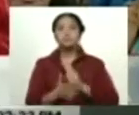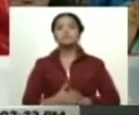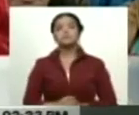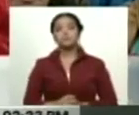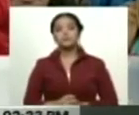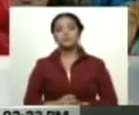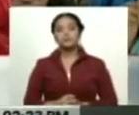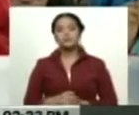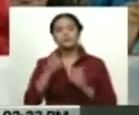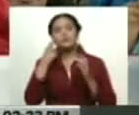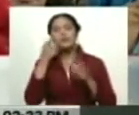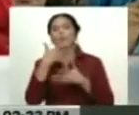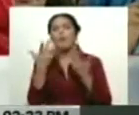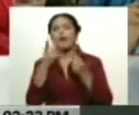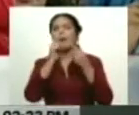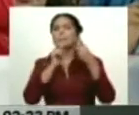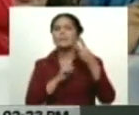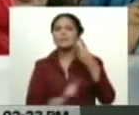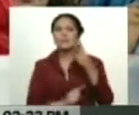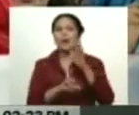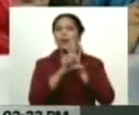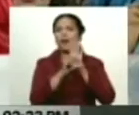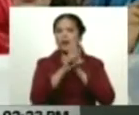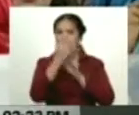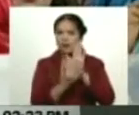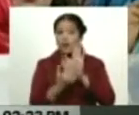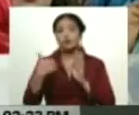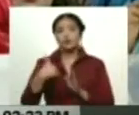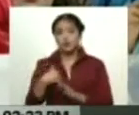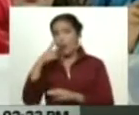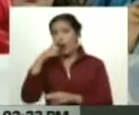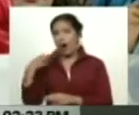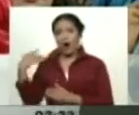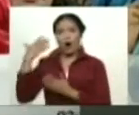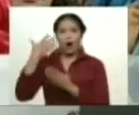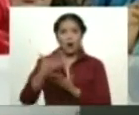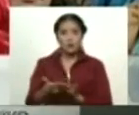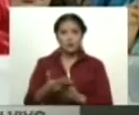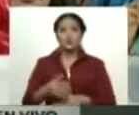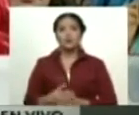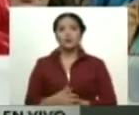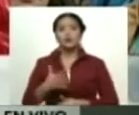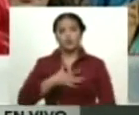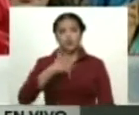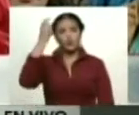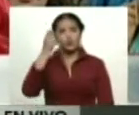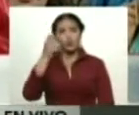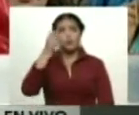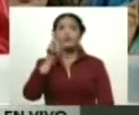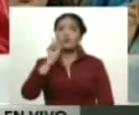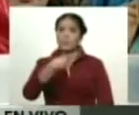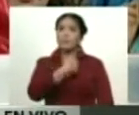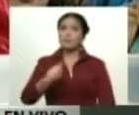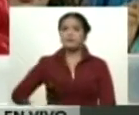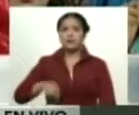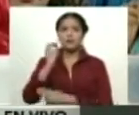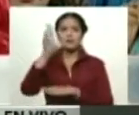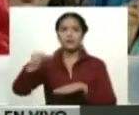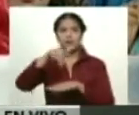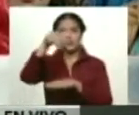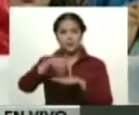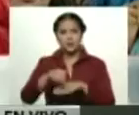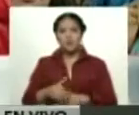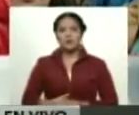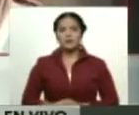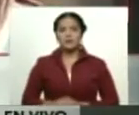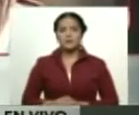establecer su prioridad legislativa. Yo fui durante varios años diputado, inclusive fui presidente de la Asamblea Nacional,